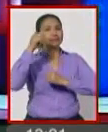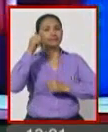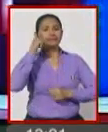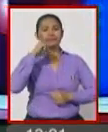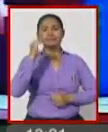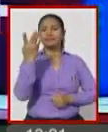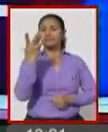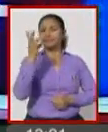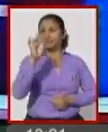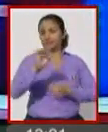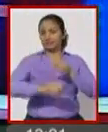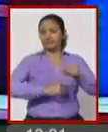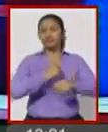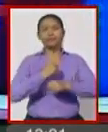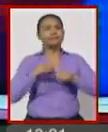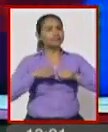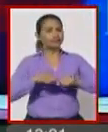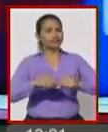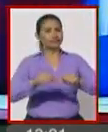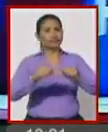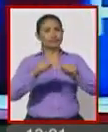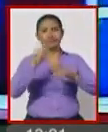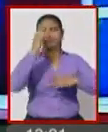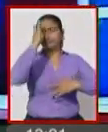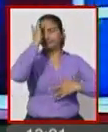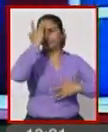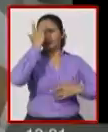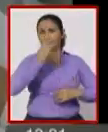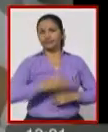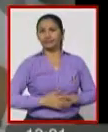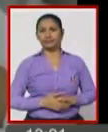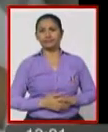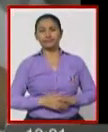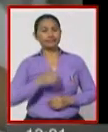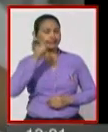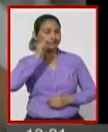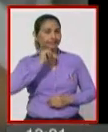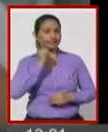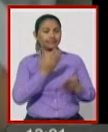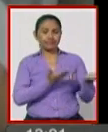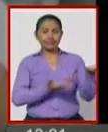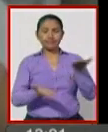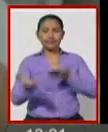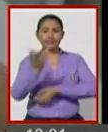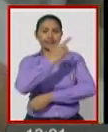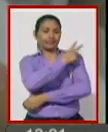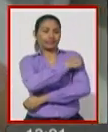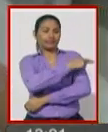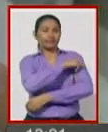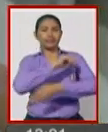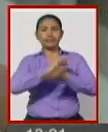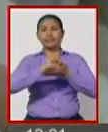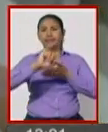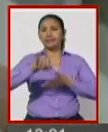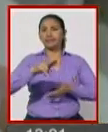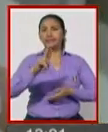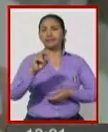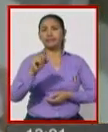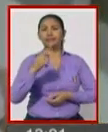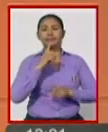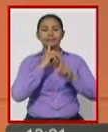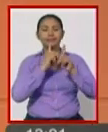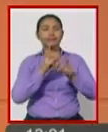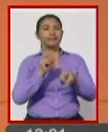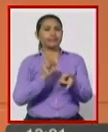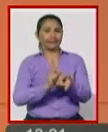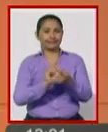de 17 años que aún continúa en estado crítico. La menor fue trasladada al Hospital San Juan de Dios por orden